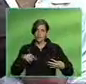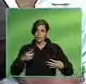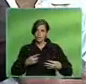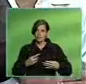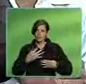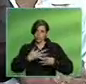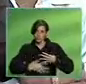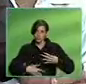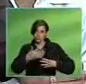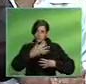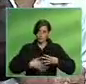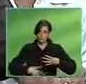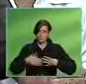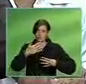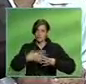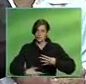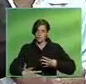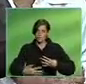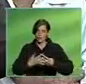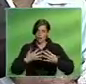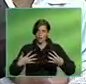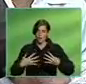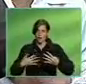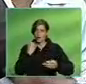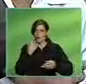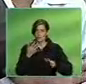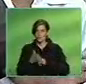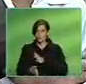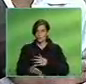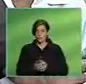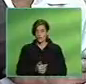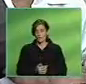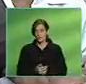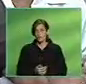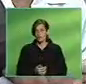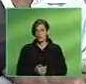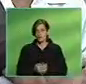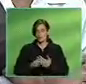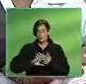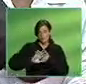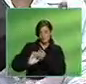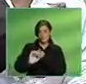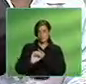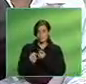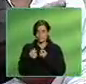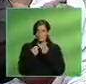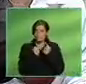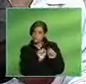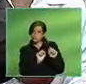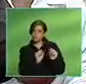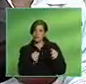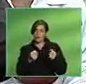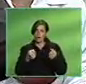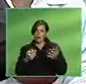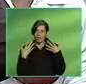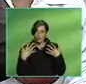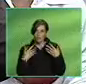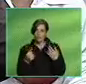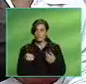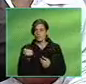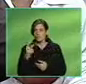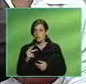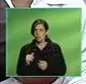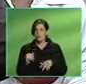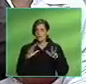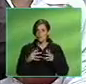les proyecta el concreto. Como el poliestireno es aislante térmico, son paredes entre 8 o 12 centímetros